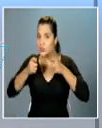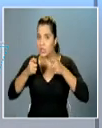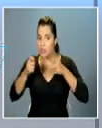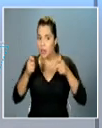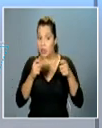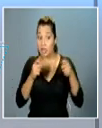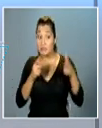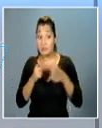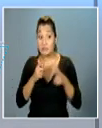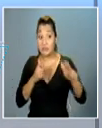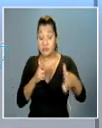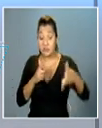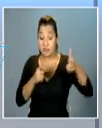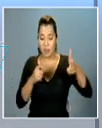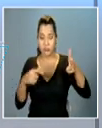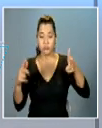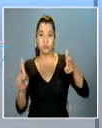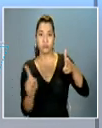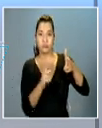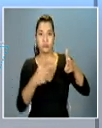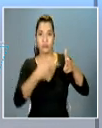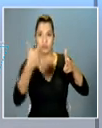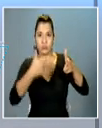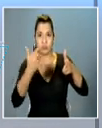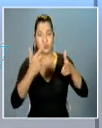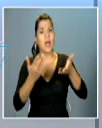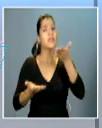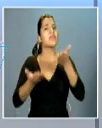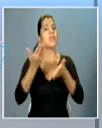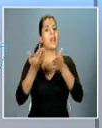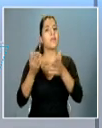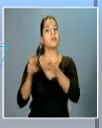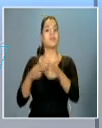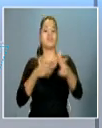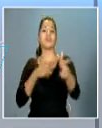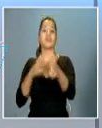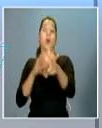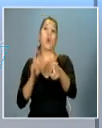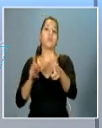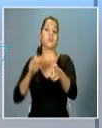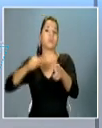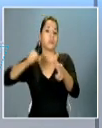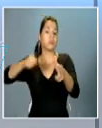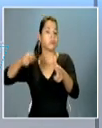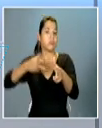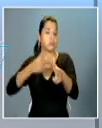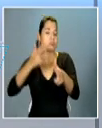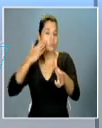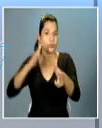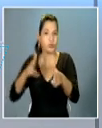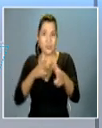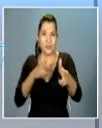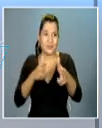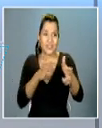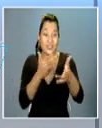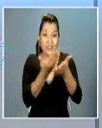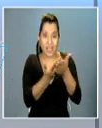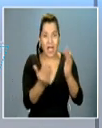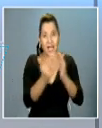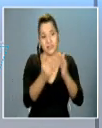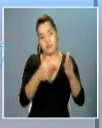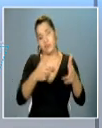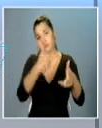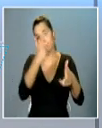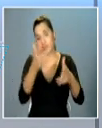vivienda después de sus horas de trabajo. Es decir, lo venían siguiendo, le venían haciendo una inteligencia previa y finalmente lo ejecutan en su domicilio. Y el segundo